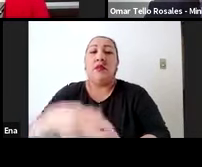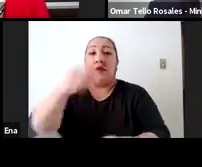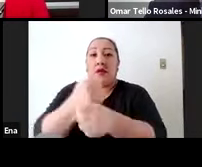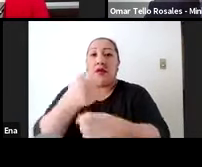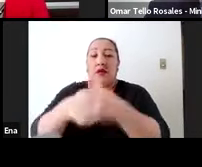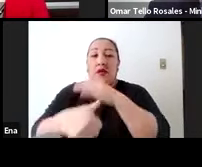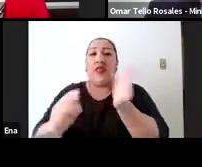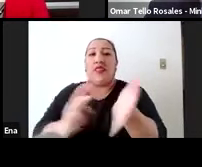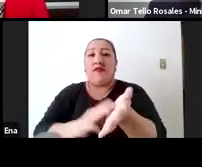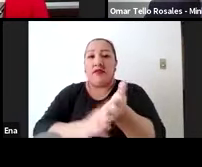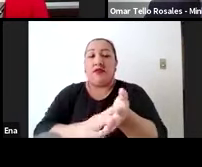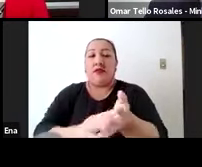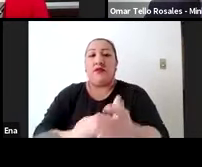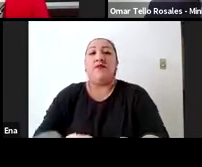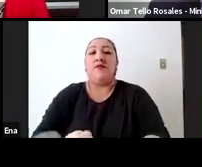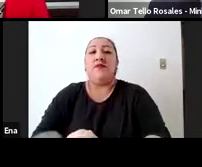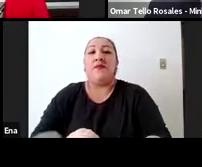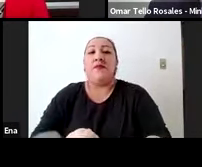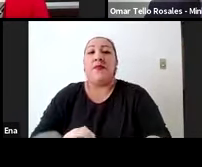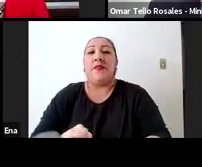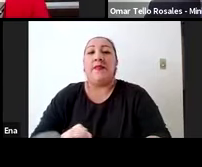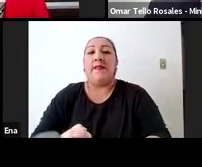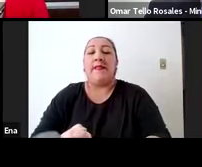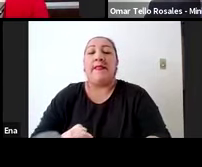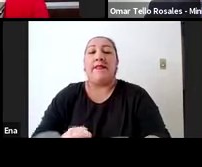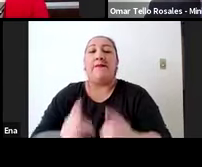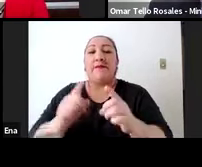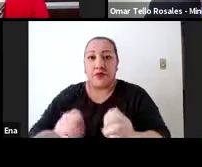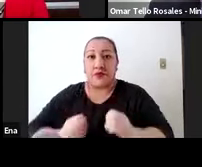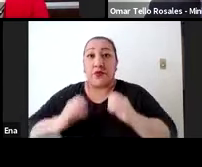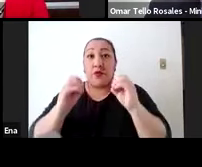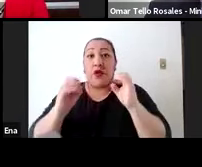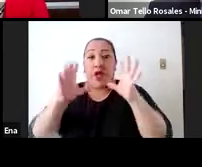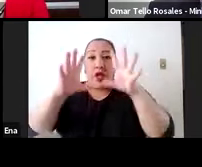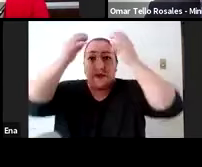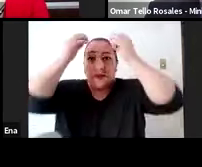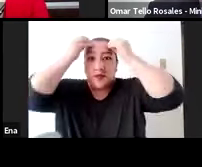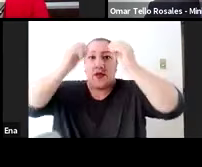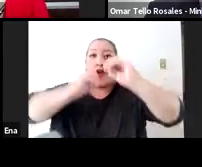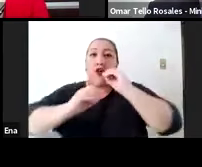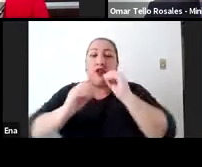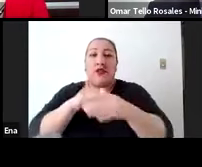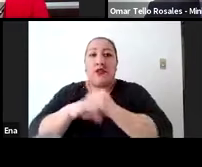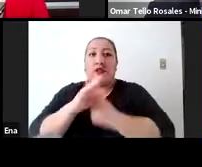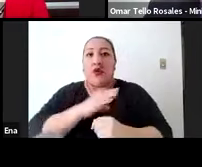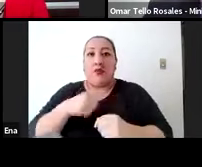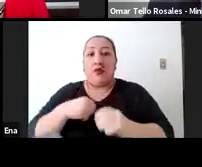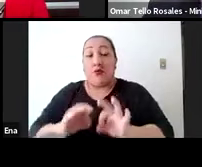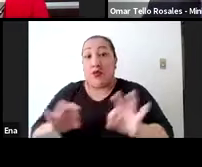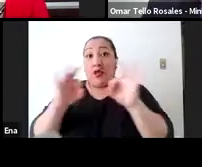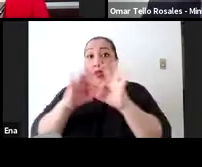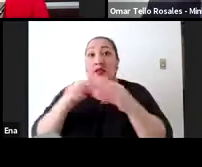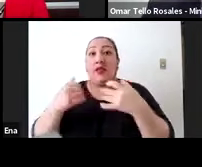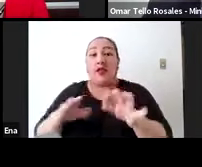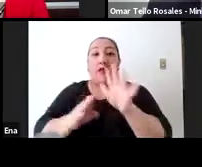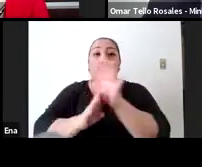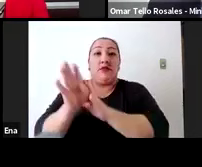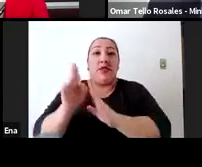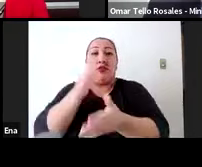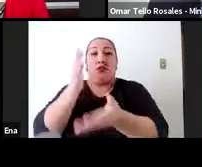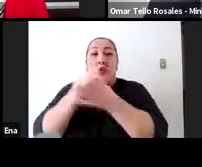Defensoría del Pueblo. Estas son oportunidades de aprendizaje y de corrección del Estado. Lo importante es que salgamos de esta